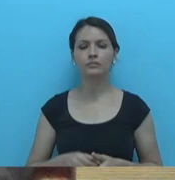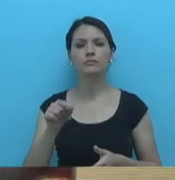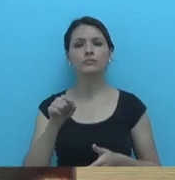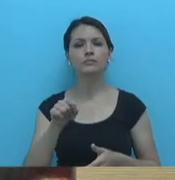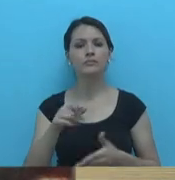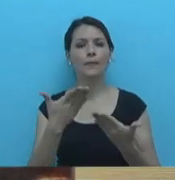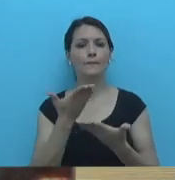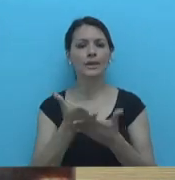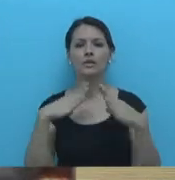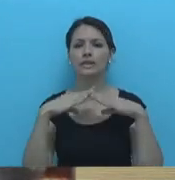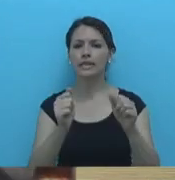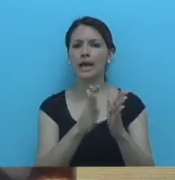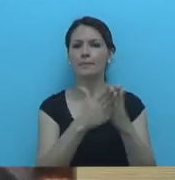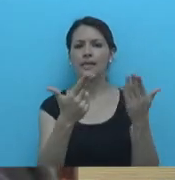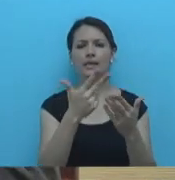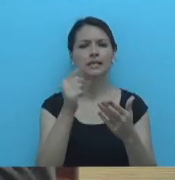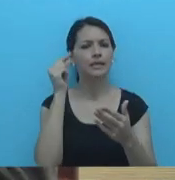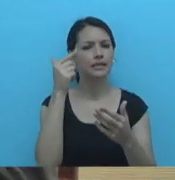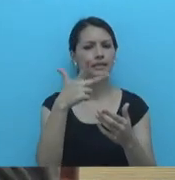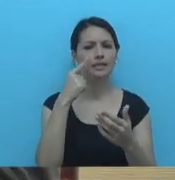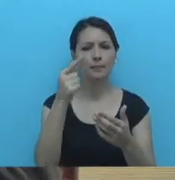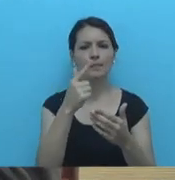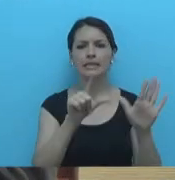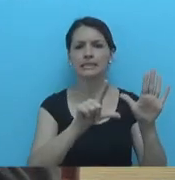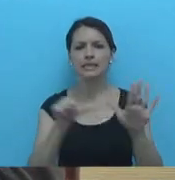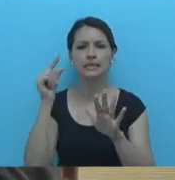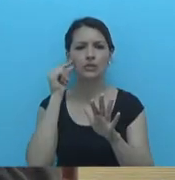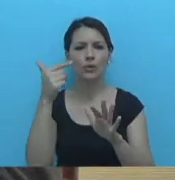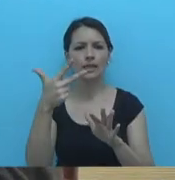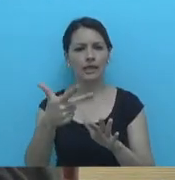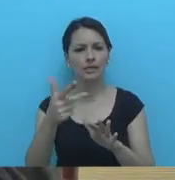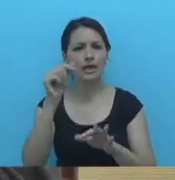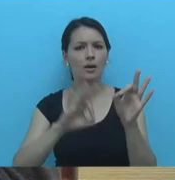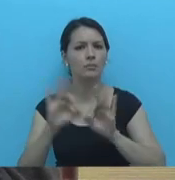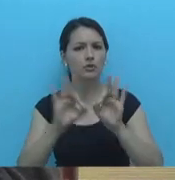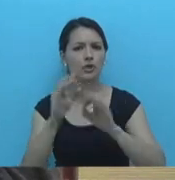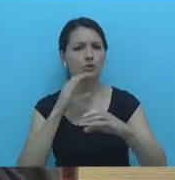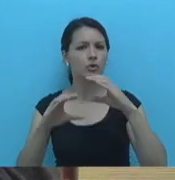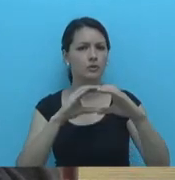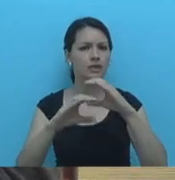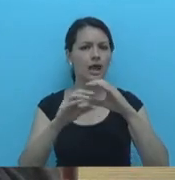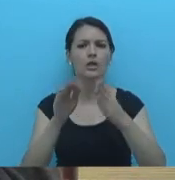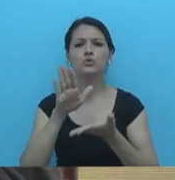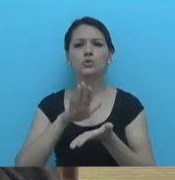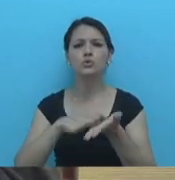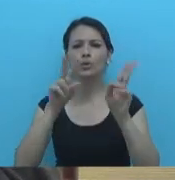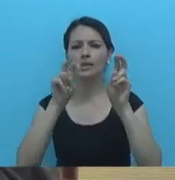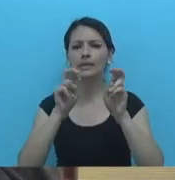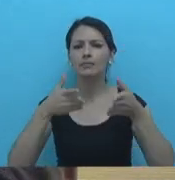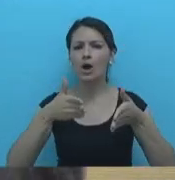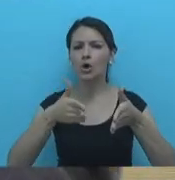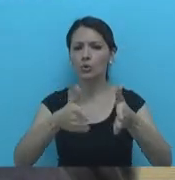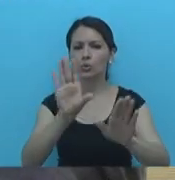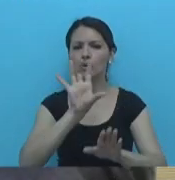se reserve el expediente 33.743. Es un proyecto de comunicación en relación al estado de la ruta provincial